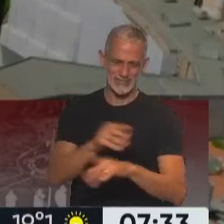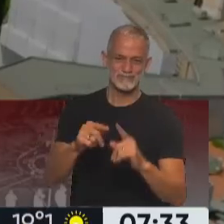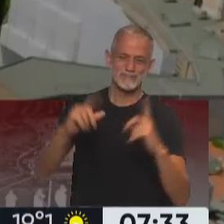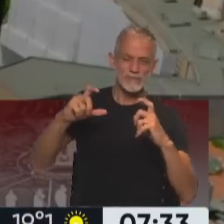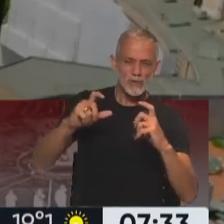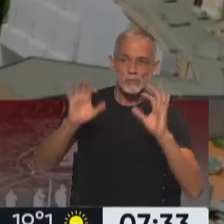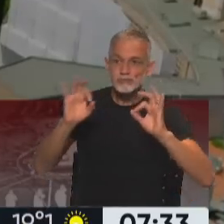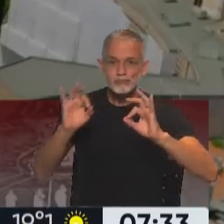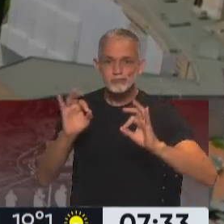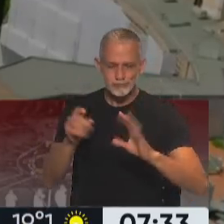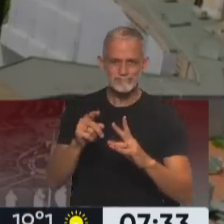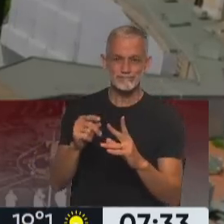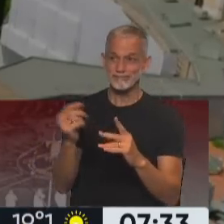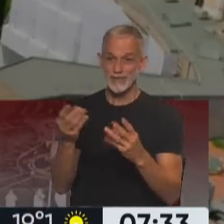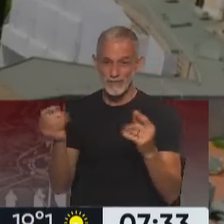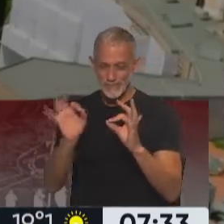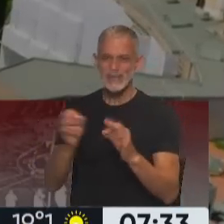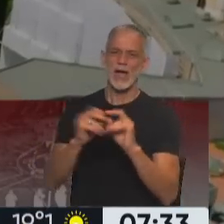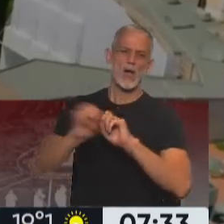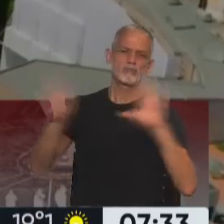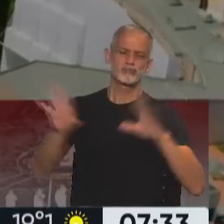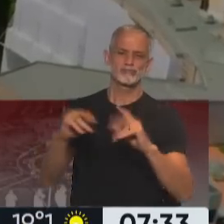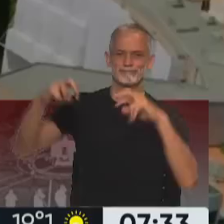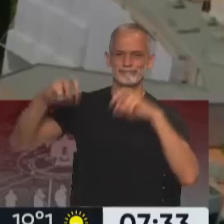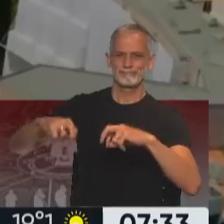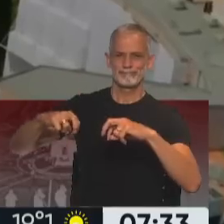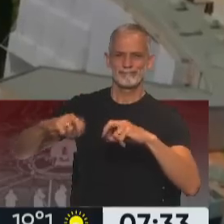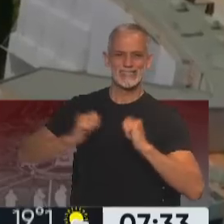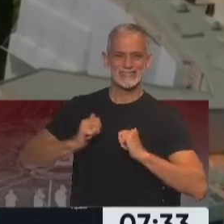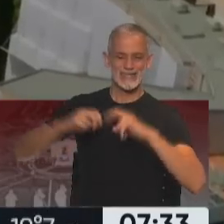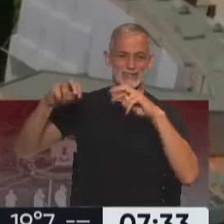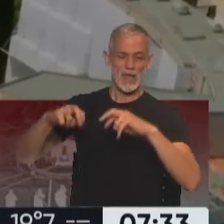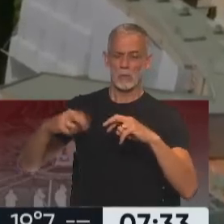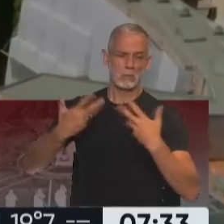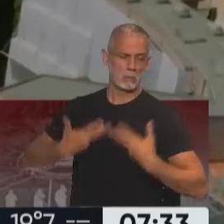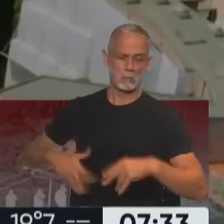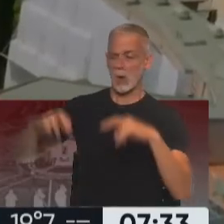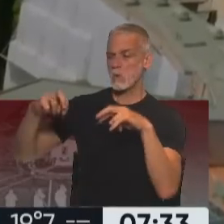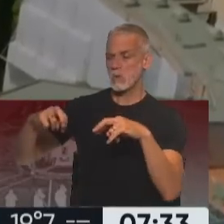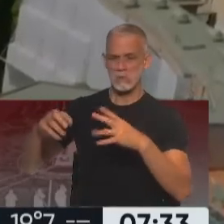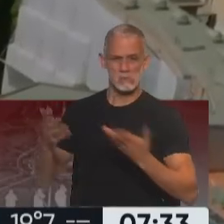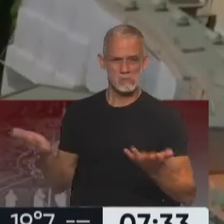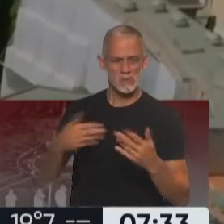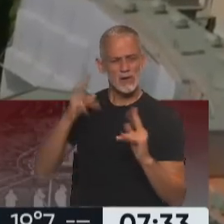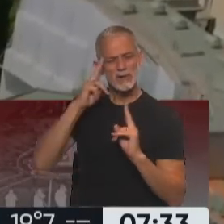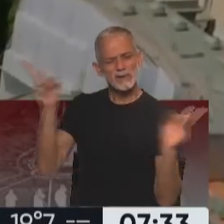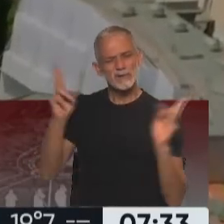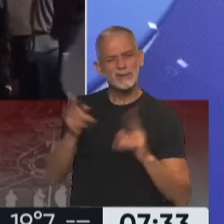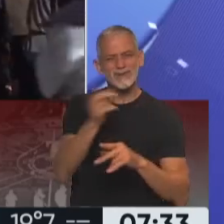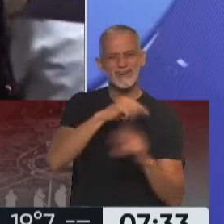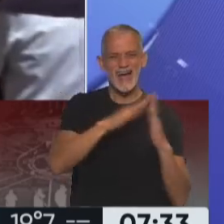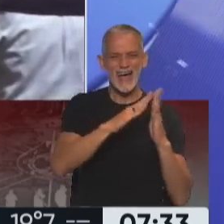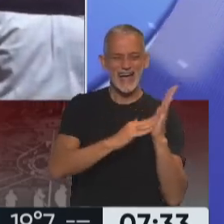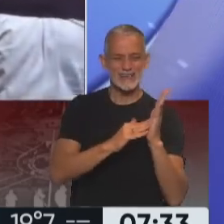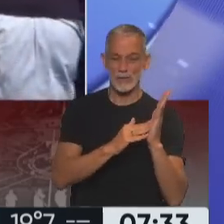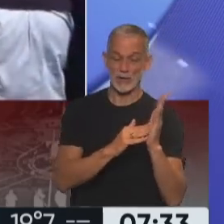vez que concluyó la la ceremonia, está bien. Esta imagen, los dos sentados de manera muy informal, y mucho más distendido de lo que se